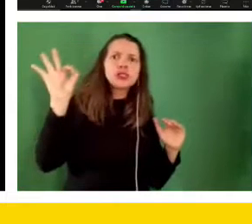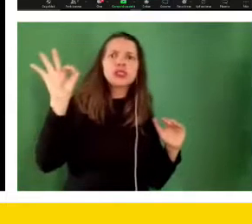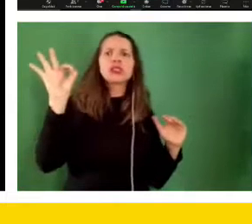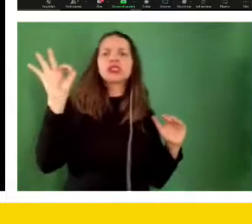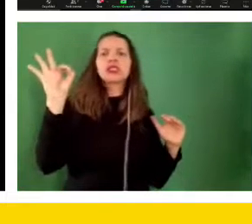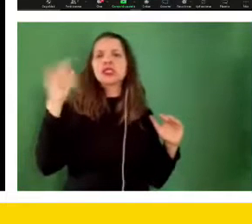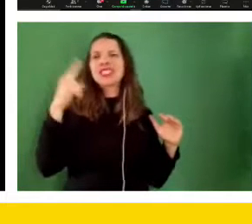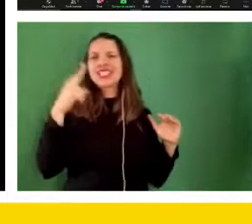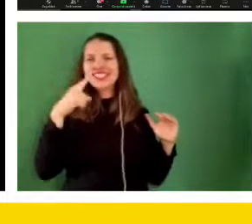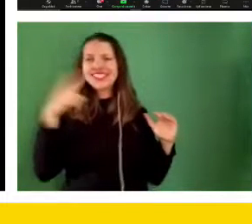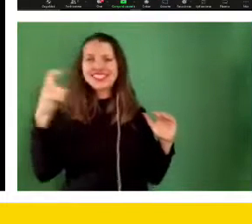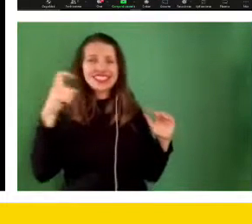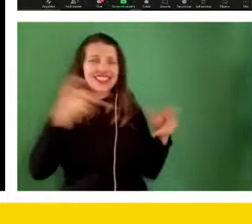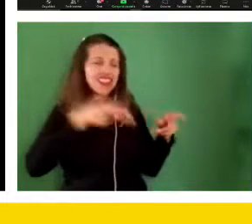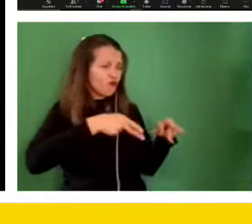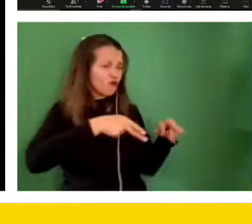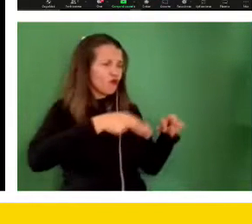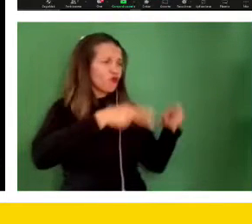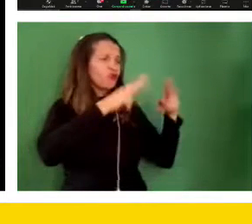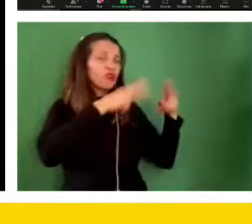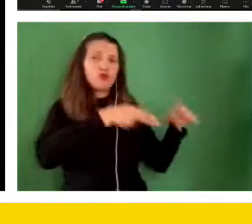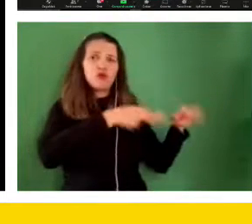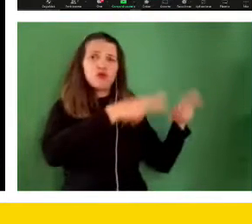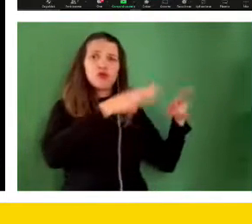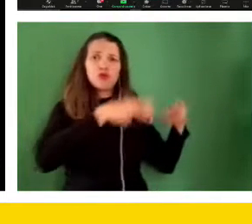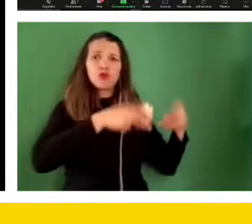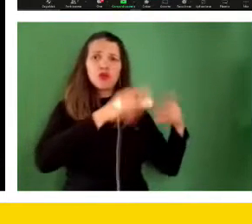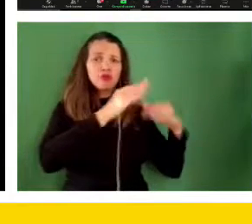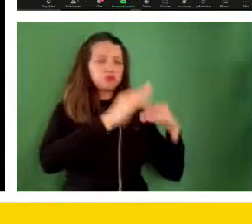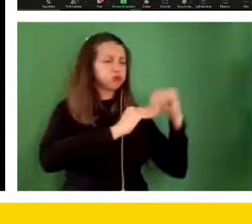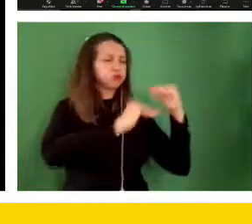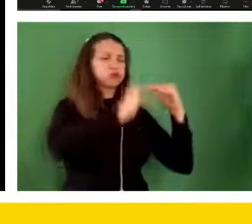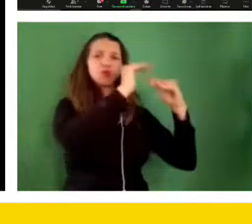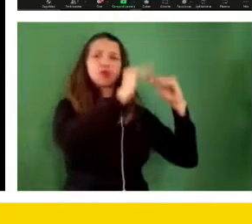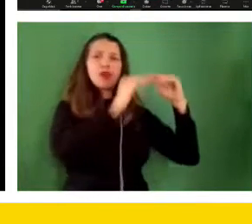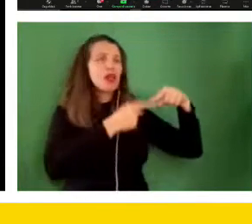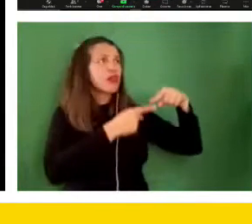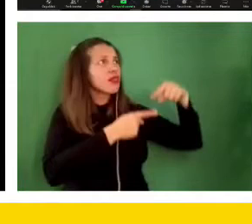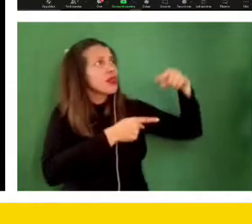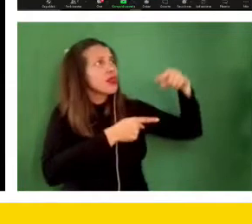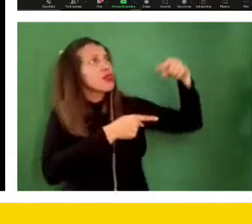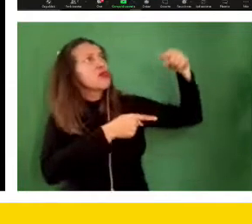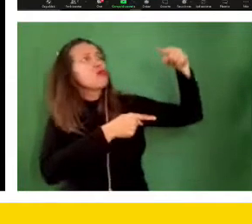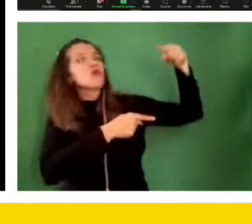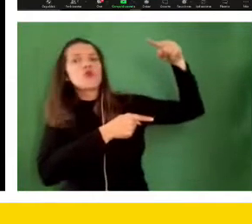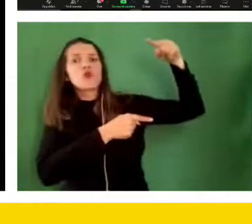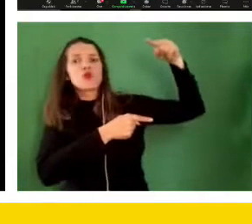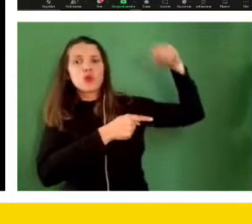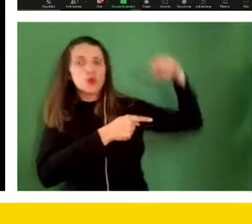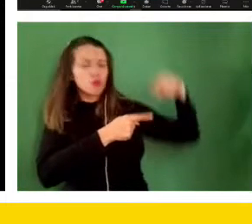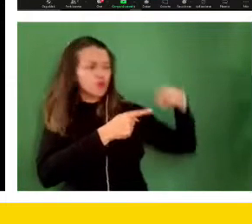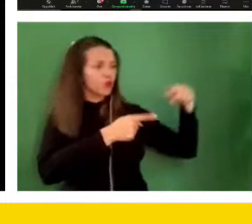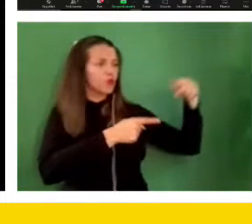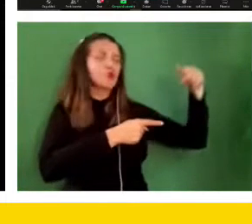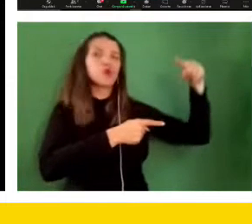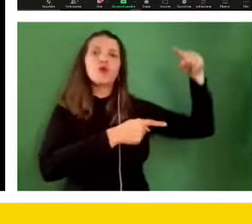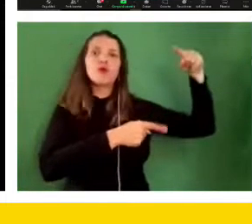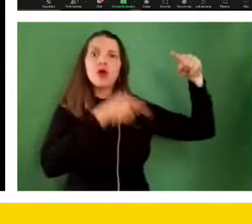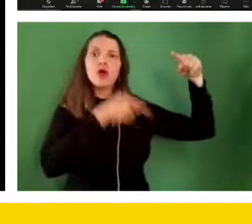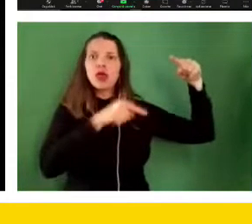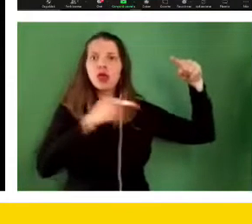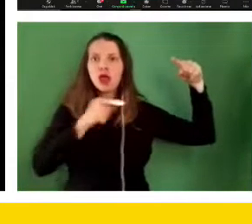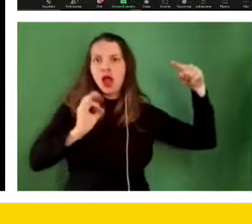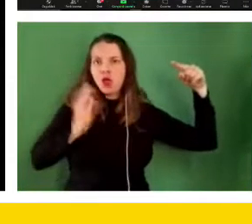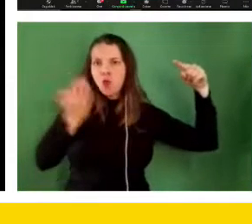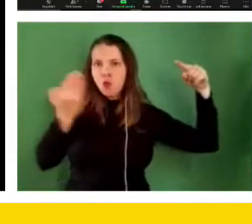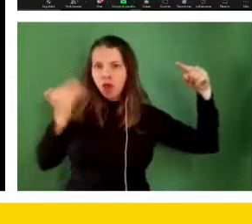edificios nuevos, donde las alturas de los edificios se han incrementado, ¿no?